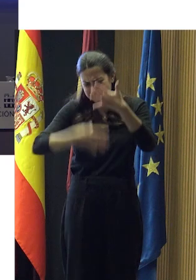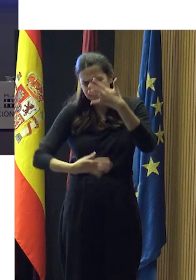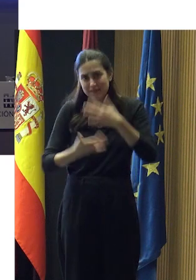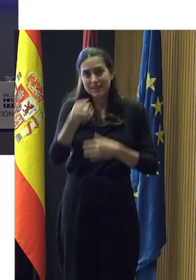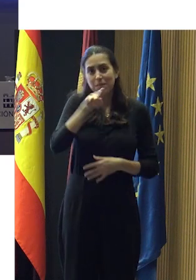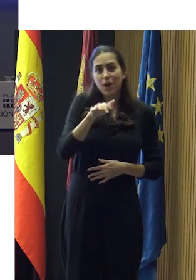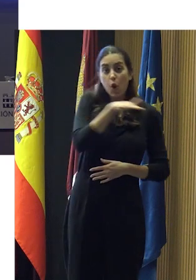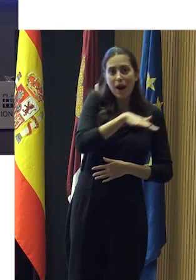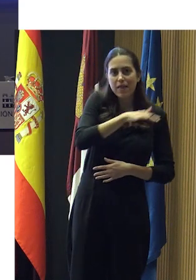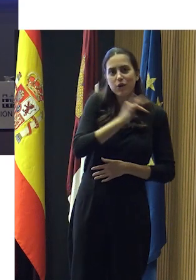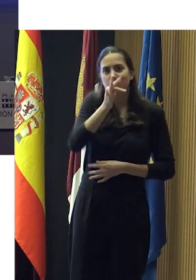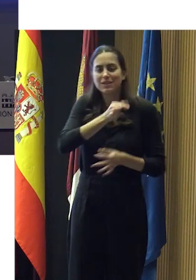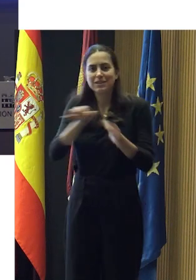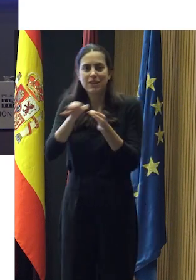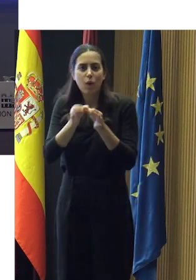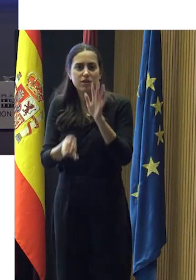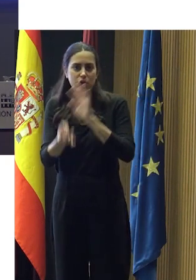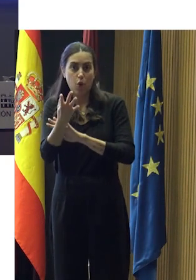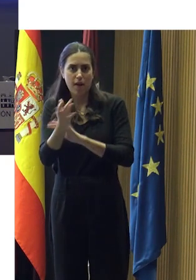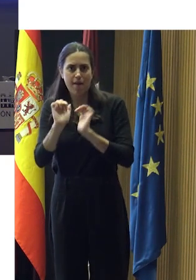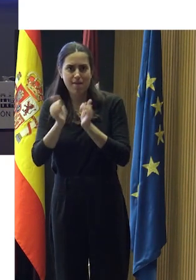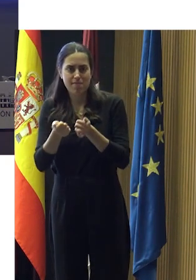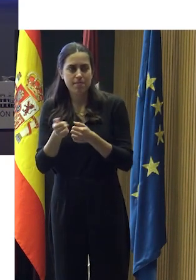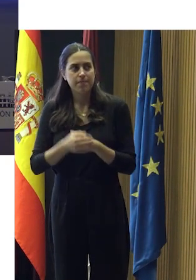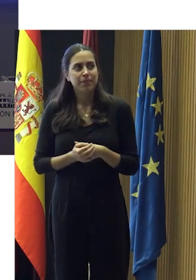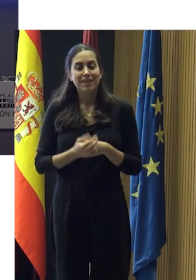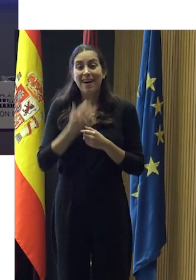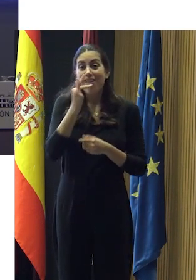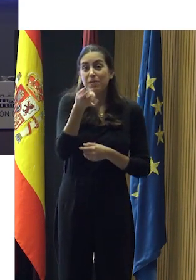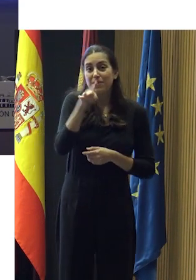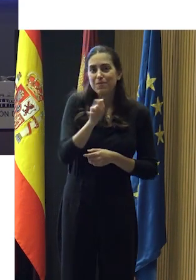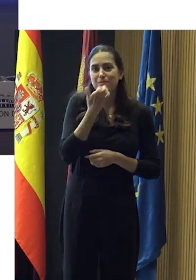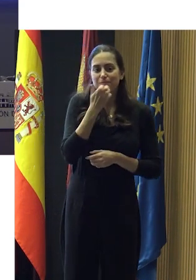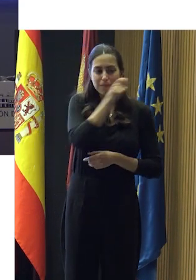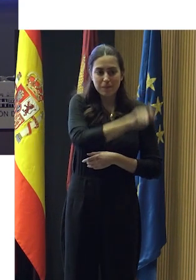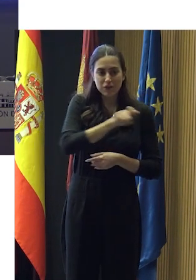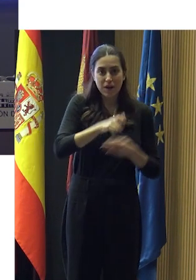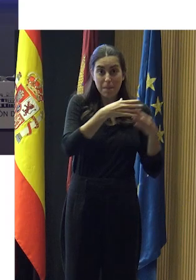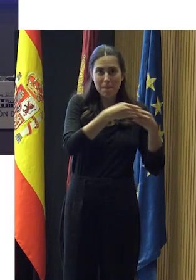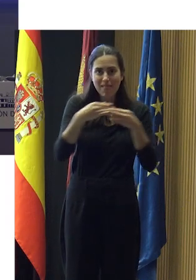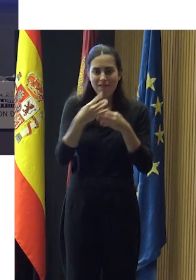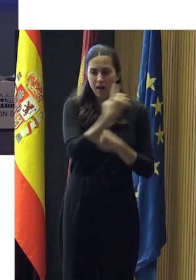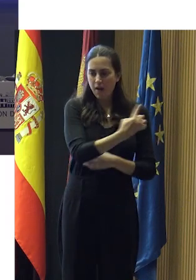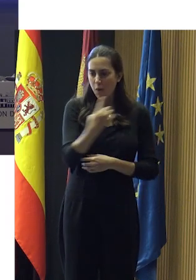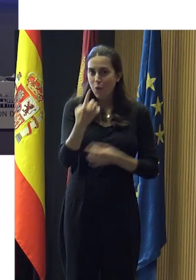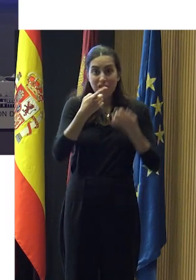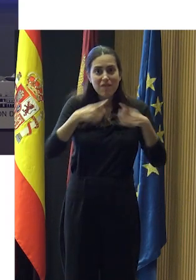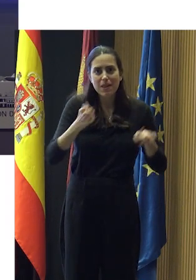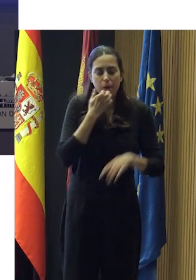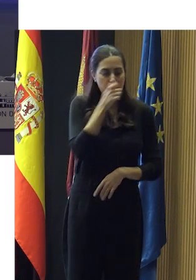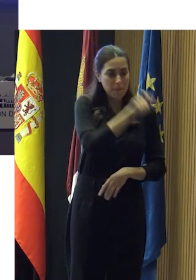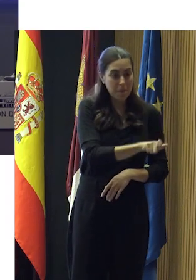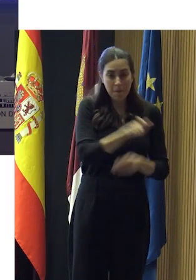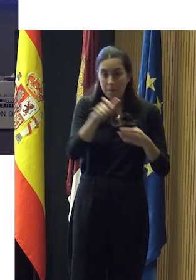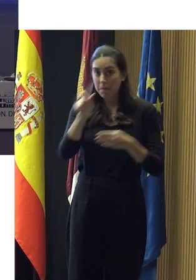localizaciones y todas esas células de origen. Pero es que además cada paciente va a ser diferente. Dos pacientes, aunque tengan la